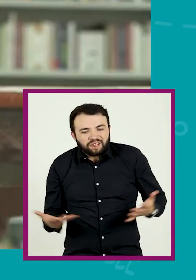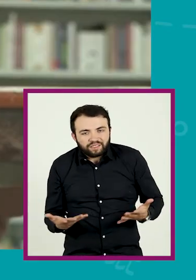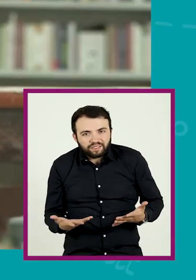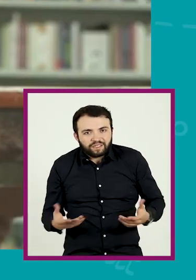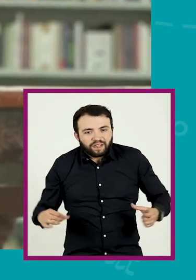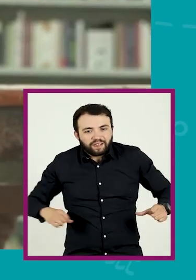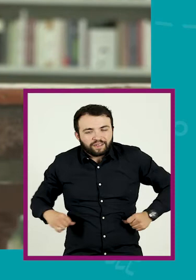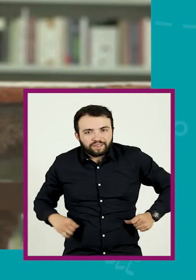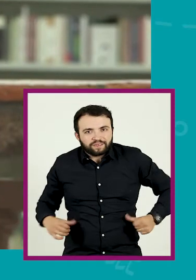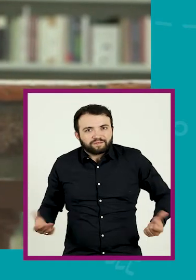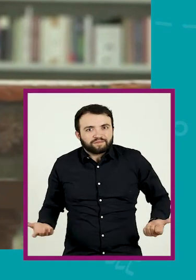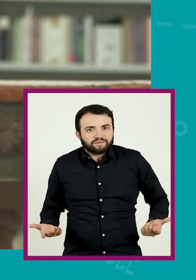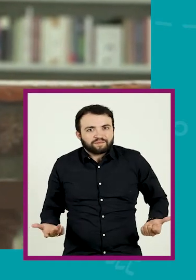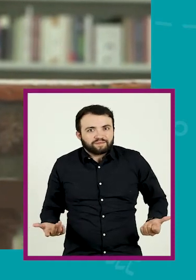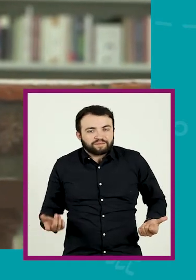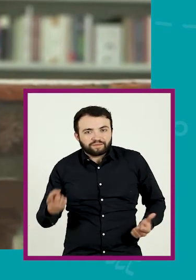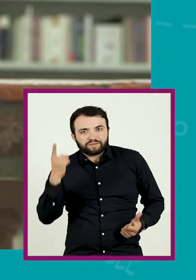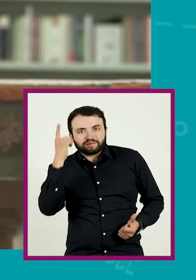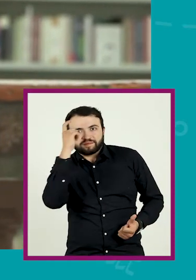acción práctica?